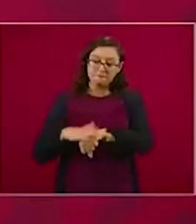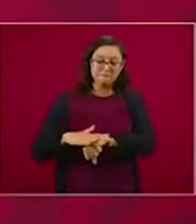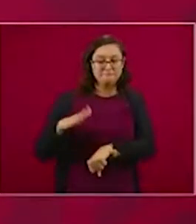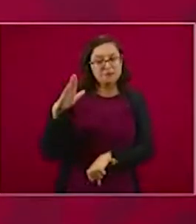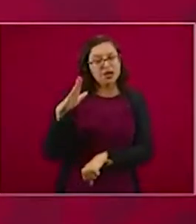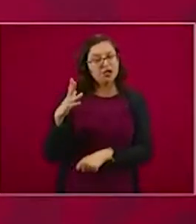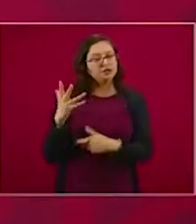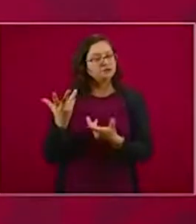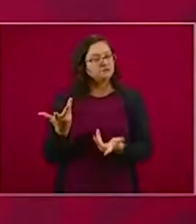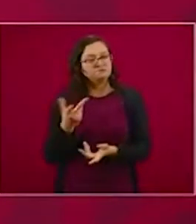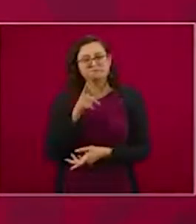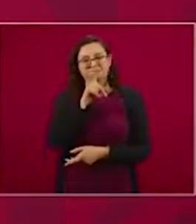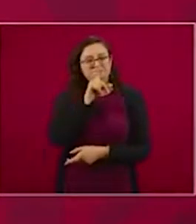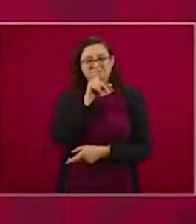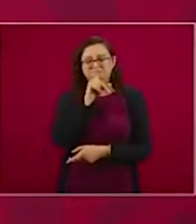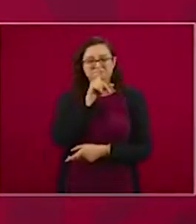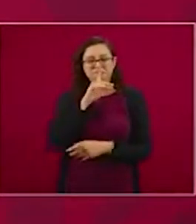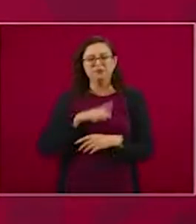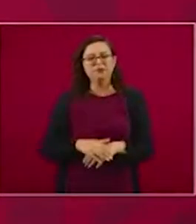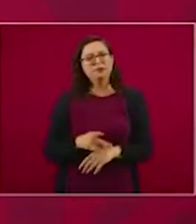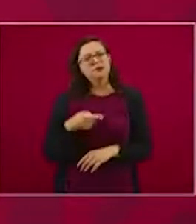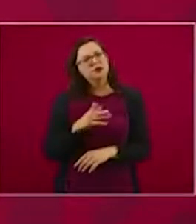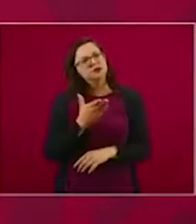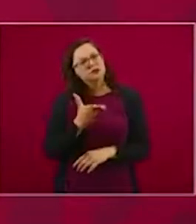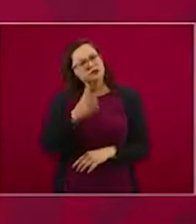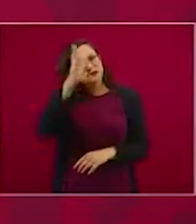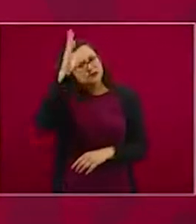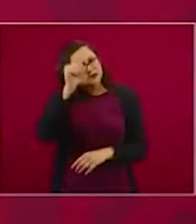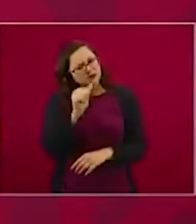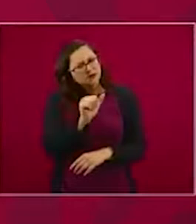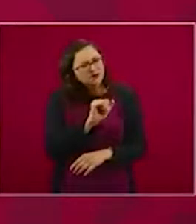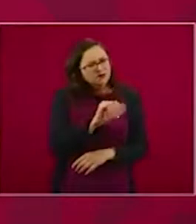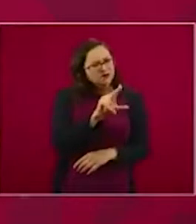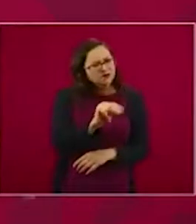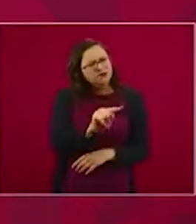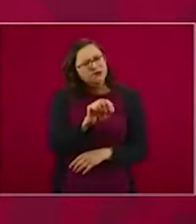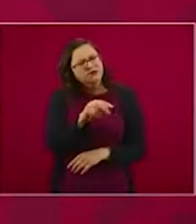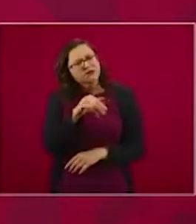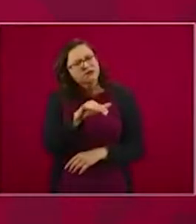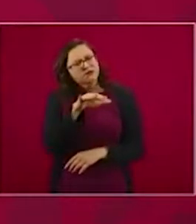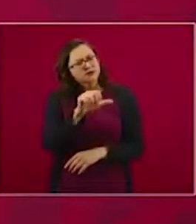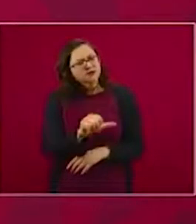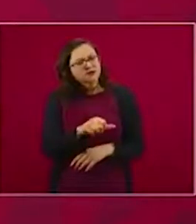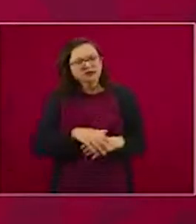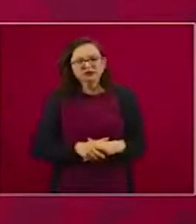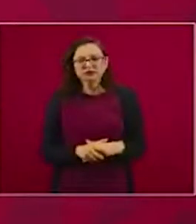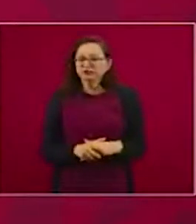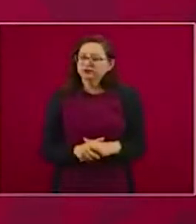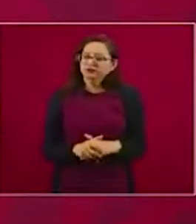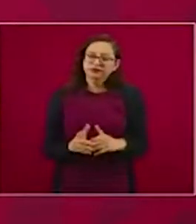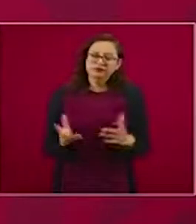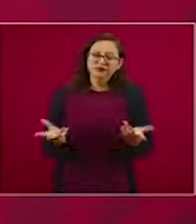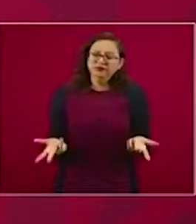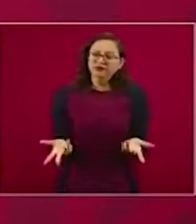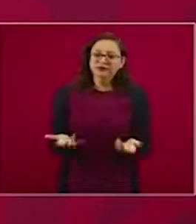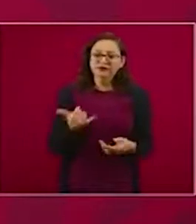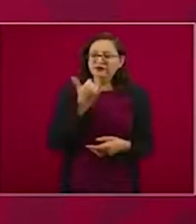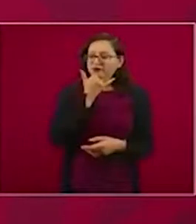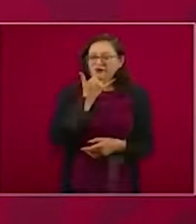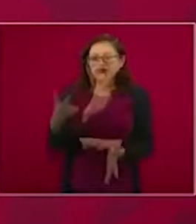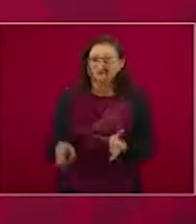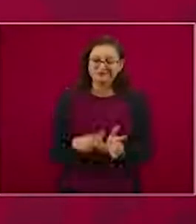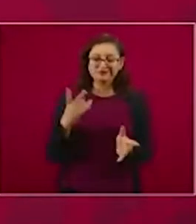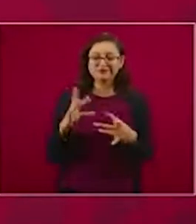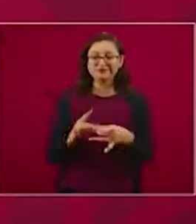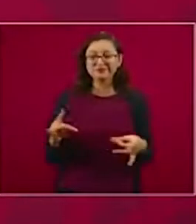está de acuerdo no fue por ejemplo con el impuesto de la tenencia es que no estoy de acuerdo con que aumenten los impuestos